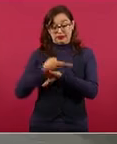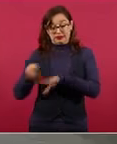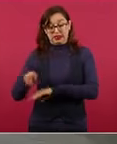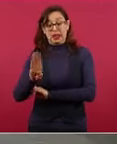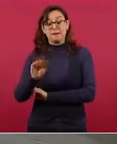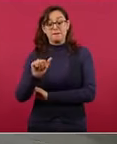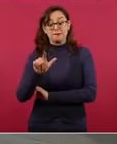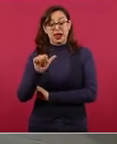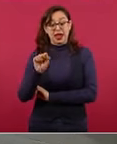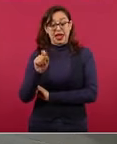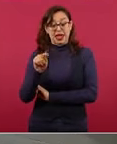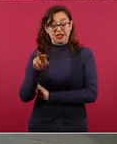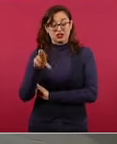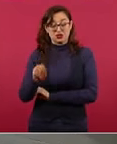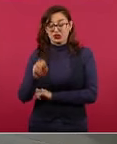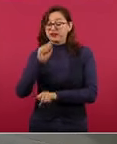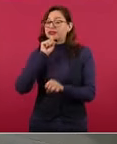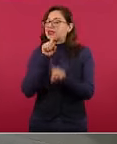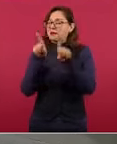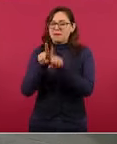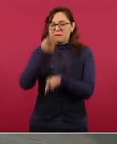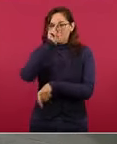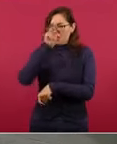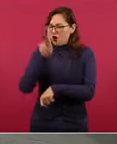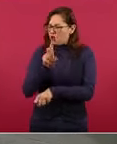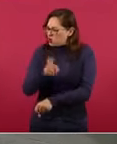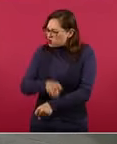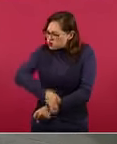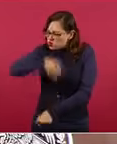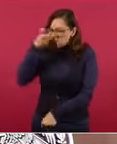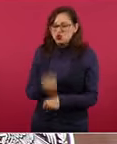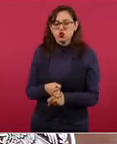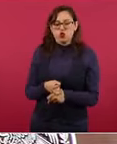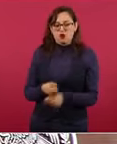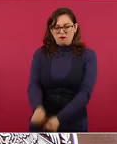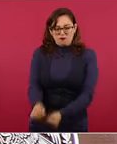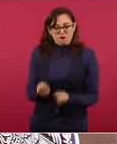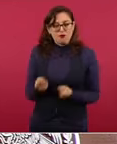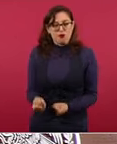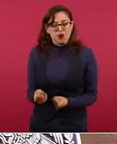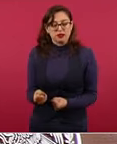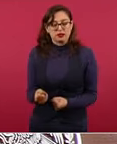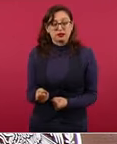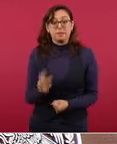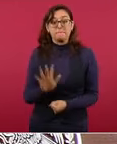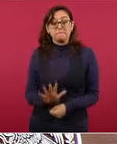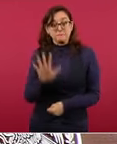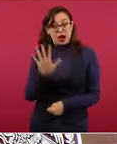de lo más duro que hay despierto